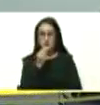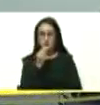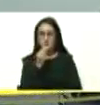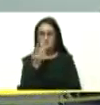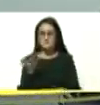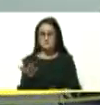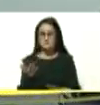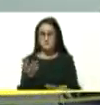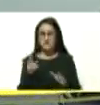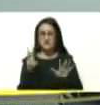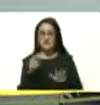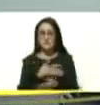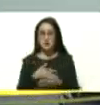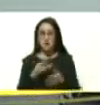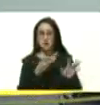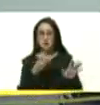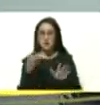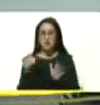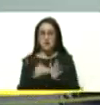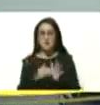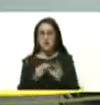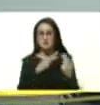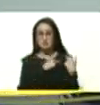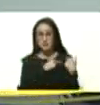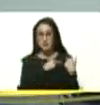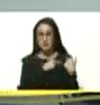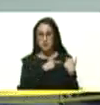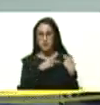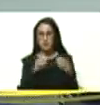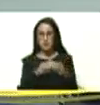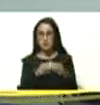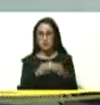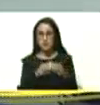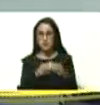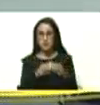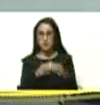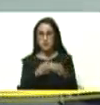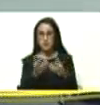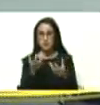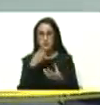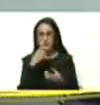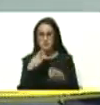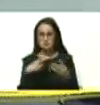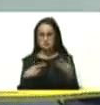cuales 7.800.000 corresponden al sector vegetal y